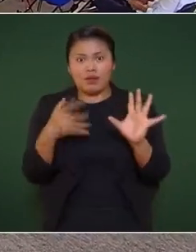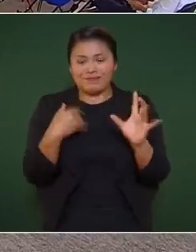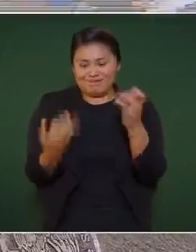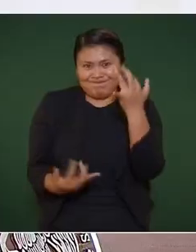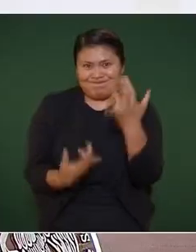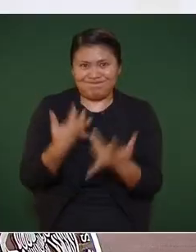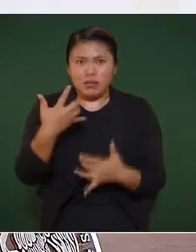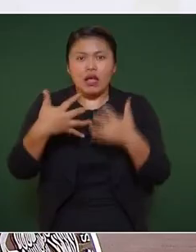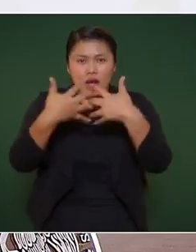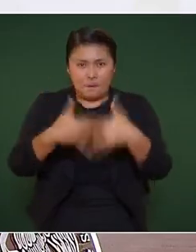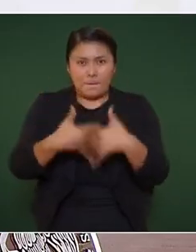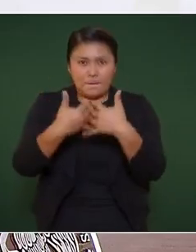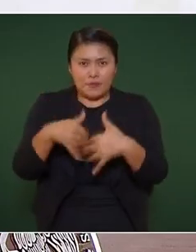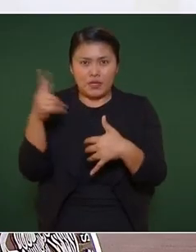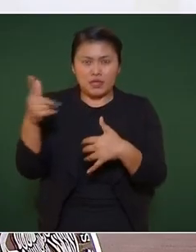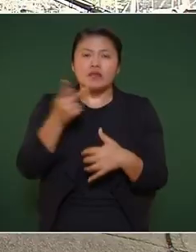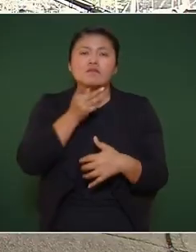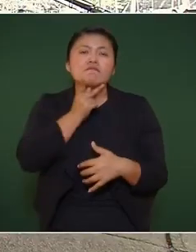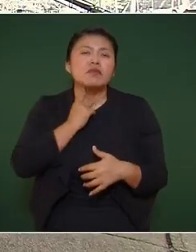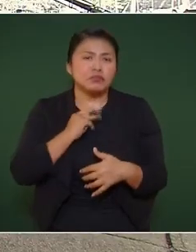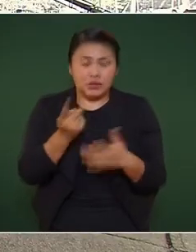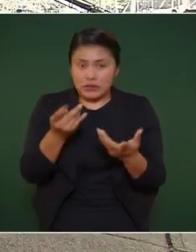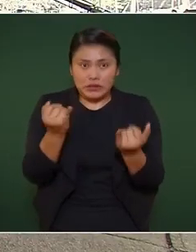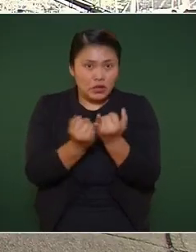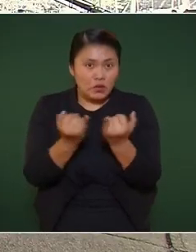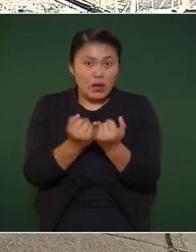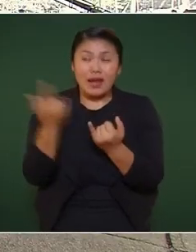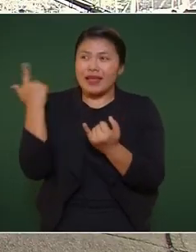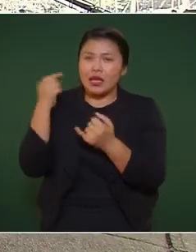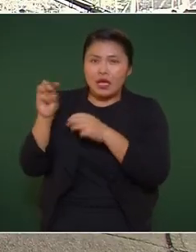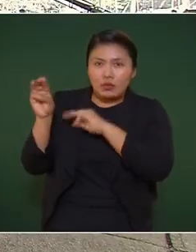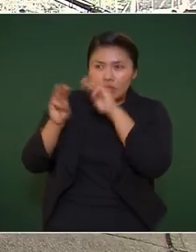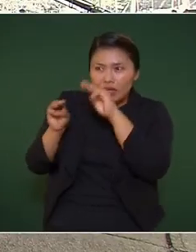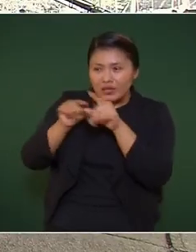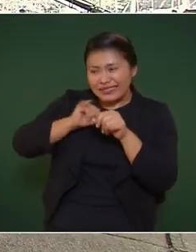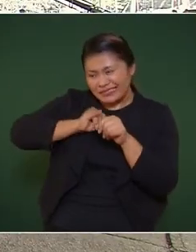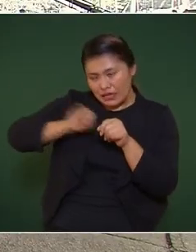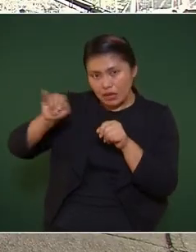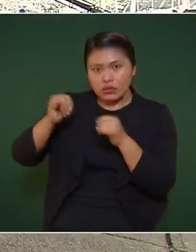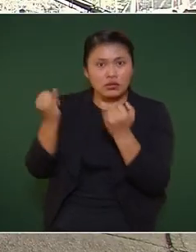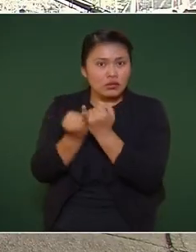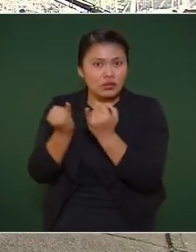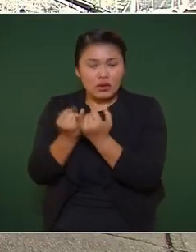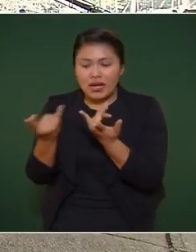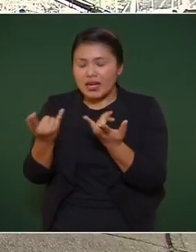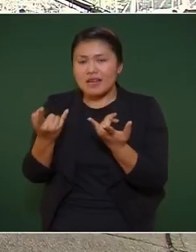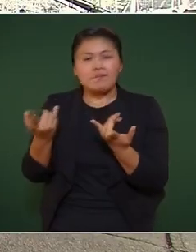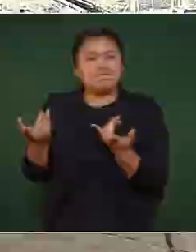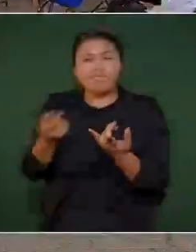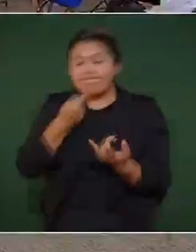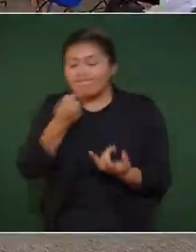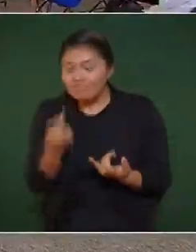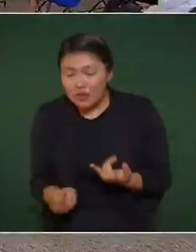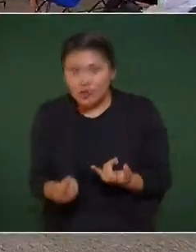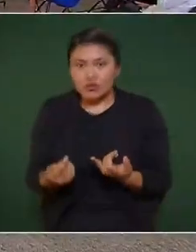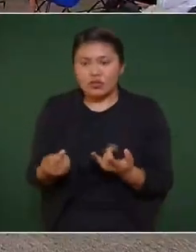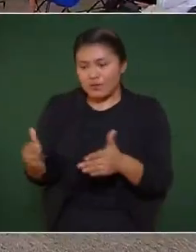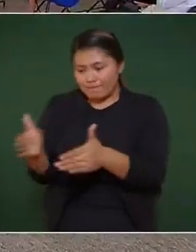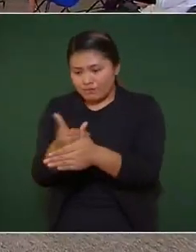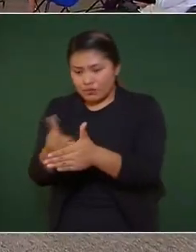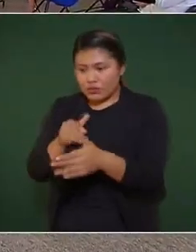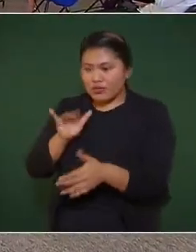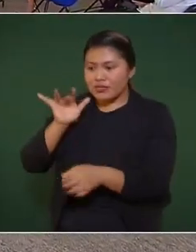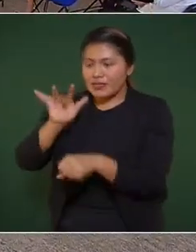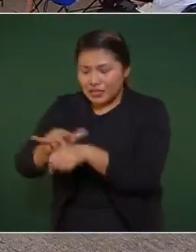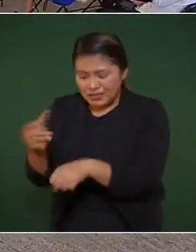complejos, también en la zona serrana hay niños quemados luego, sí, porque se acercan a las ollas, a los fogones,